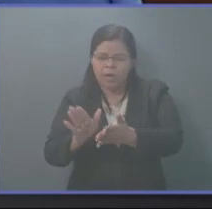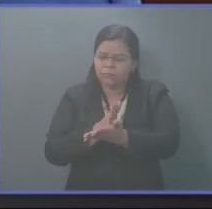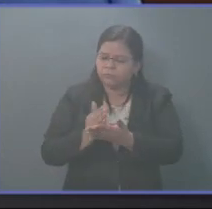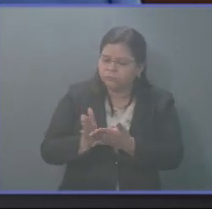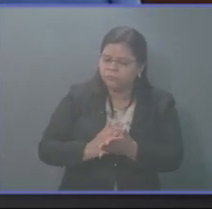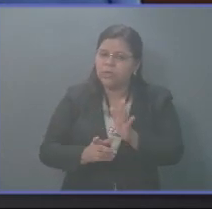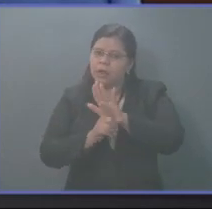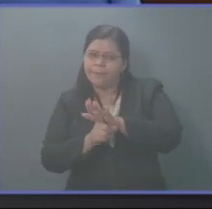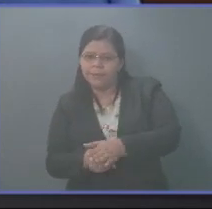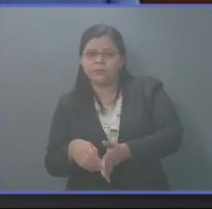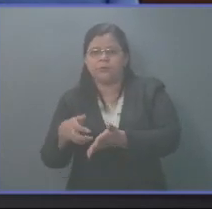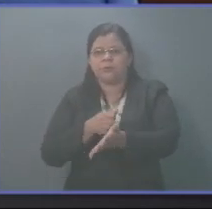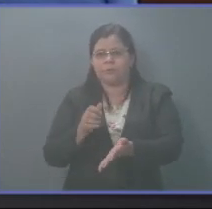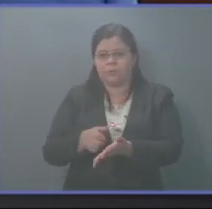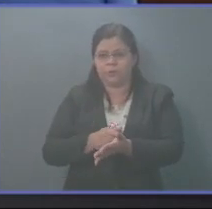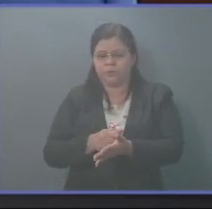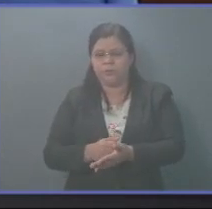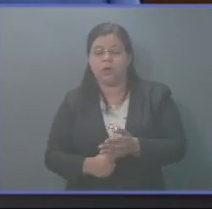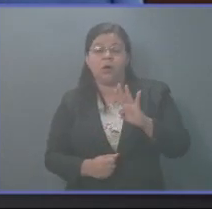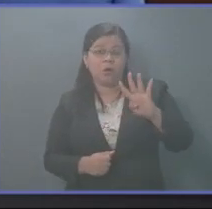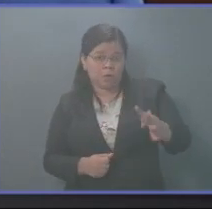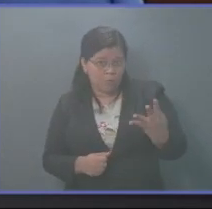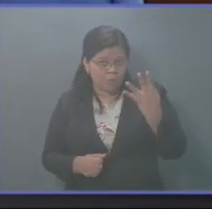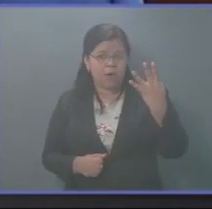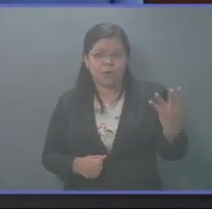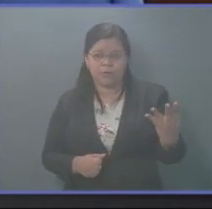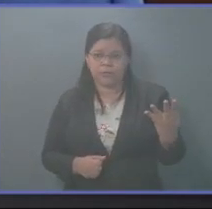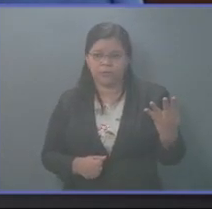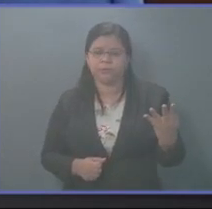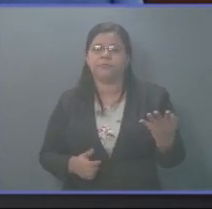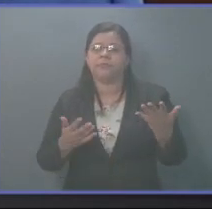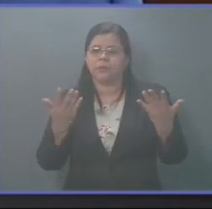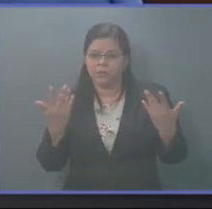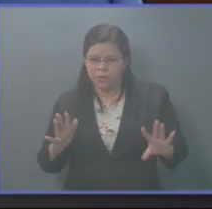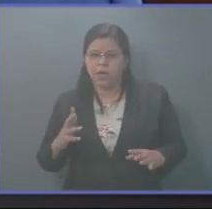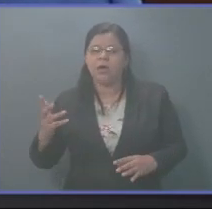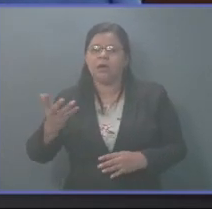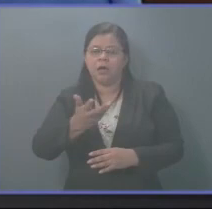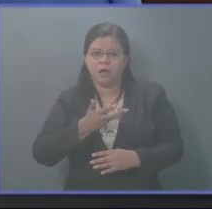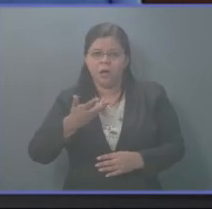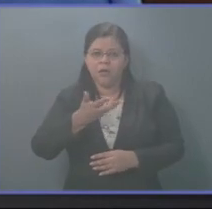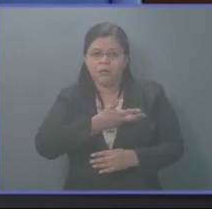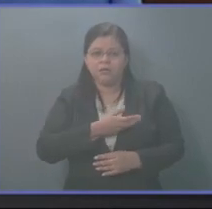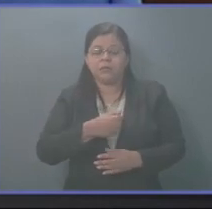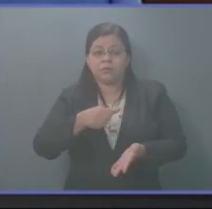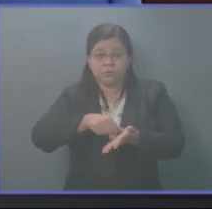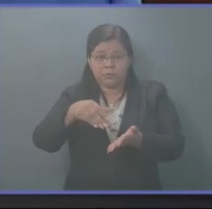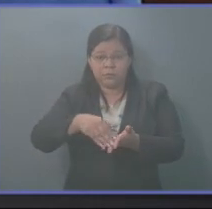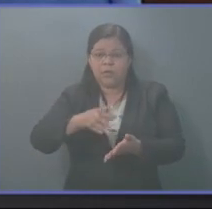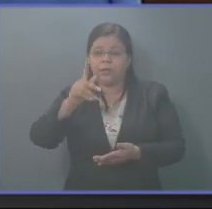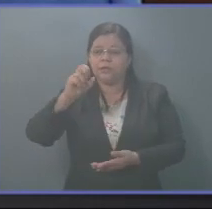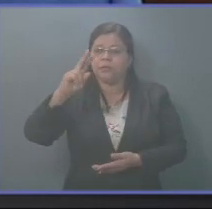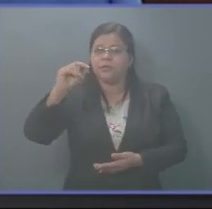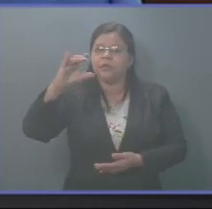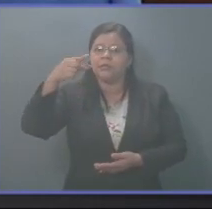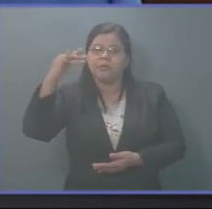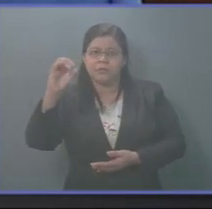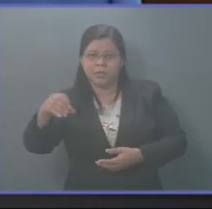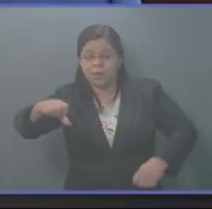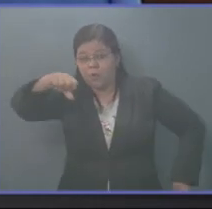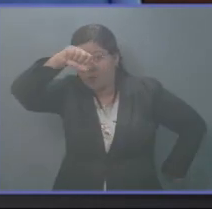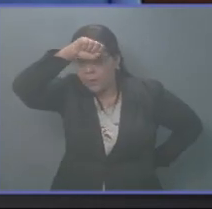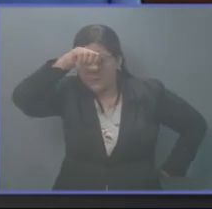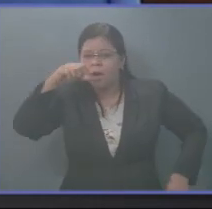de la carga tributaria y de no confiscación. Romano IV, que es conveniente a los intereses del municipio de Tenancingo, departamento de Cuscatlán, decretar una nueva